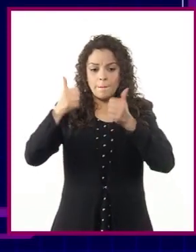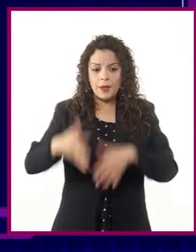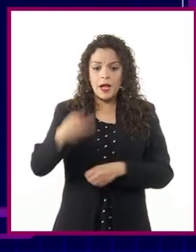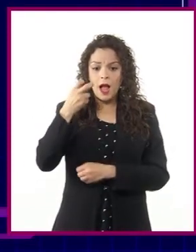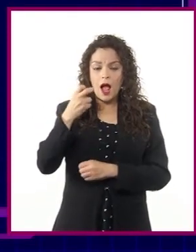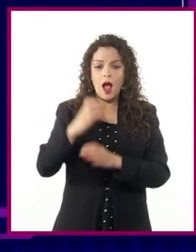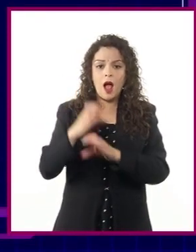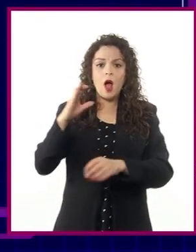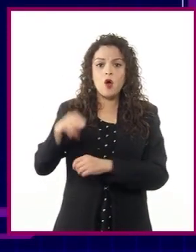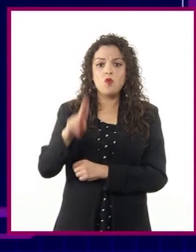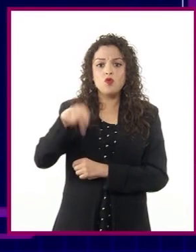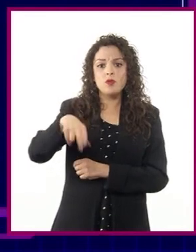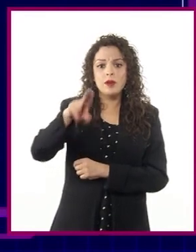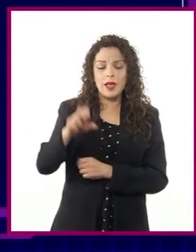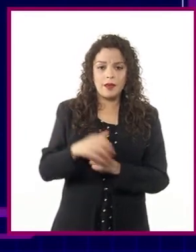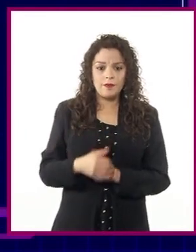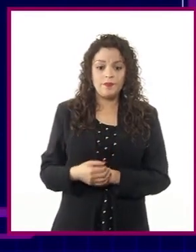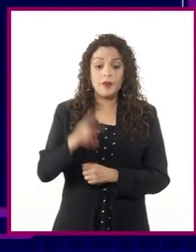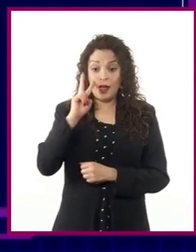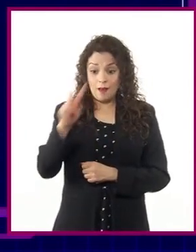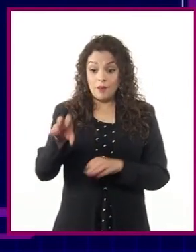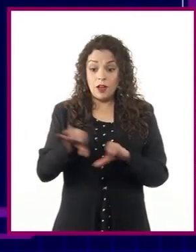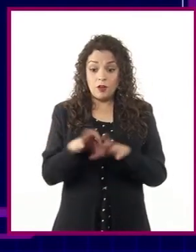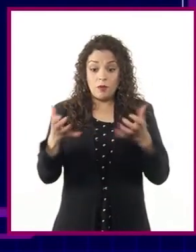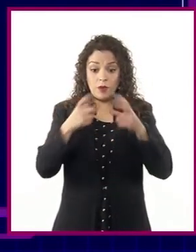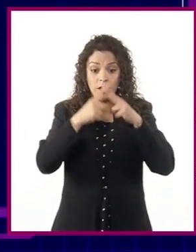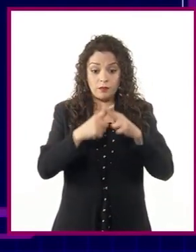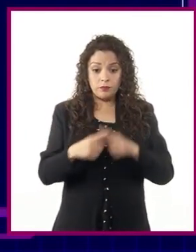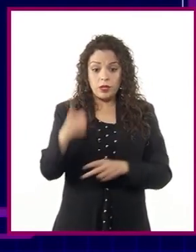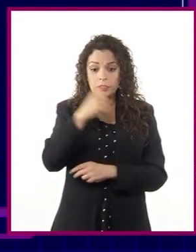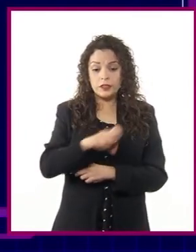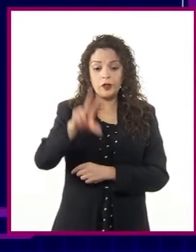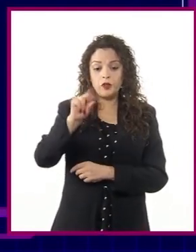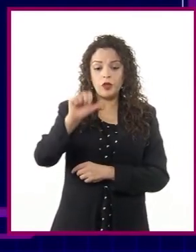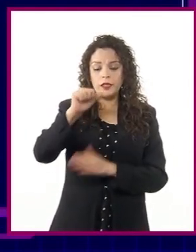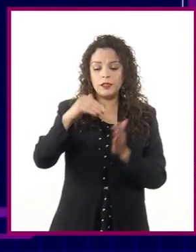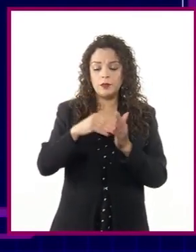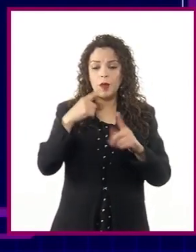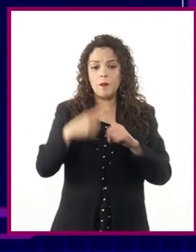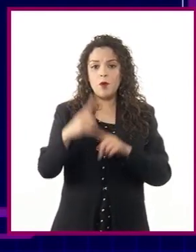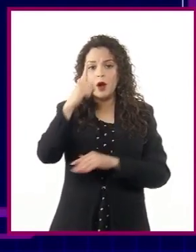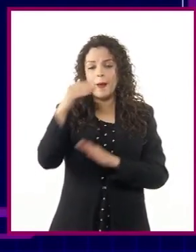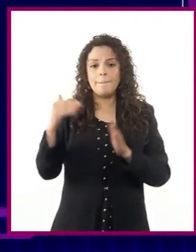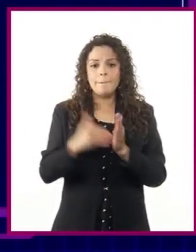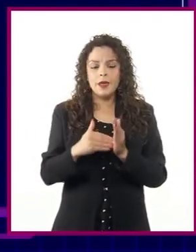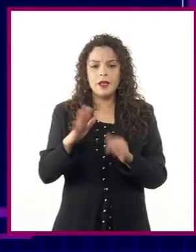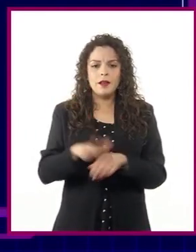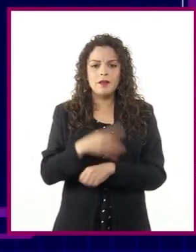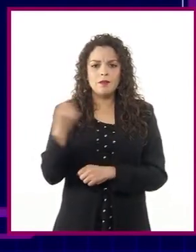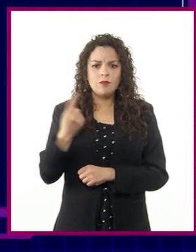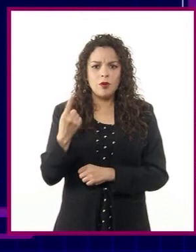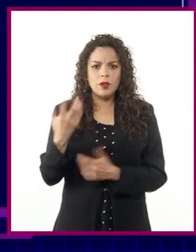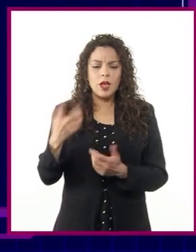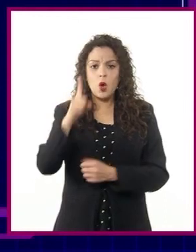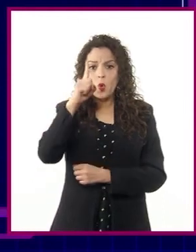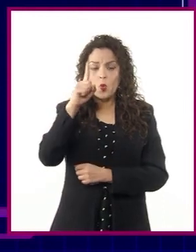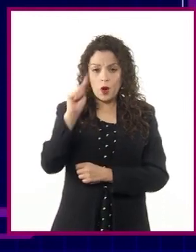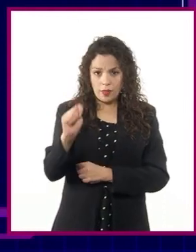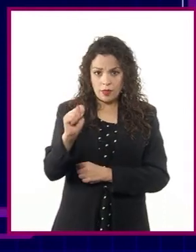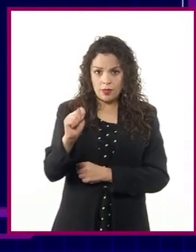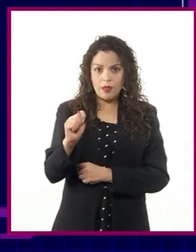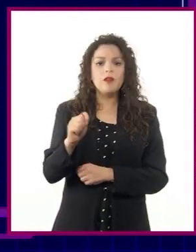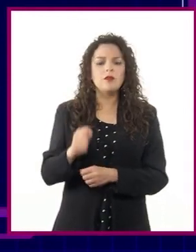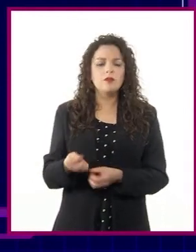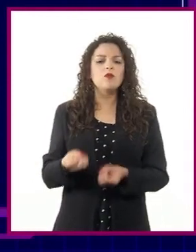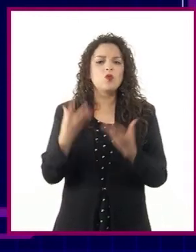buque. Así que solo hemos multiplicado 186,000 por 1000, porque la equivalencia de una tonelada es de